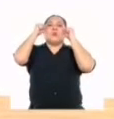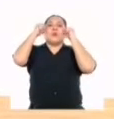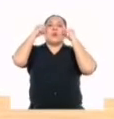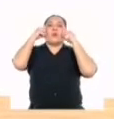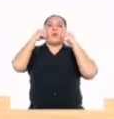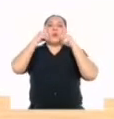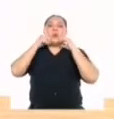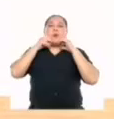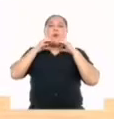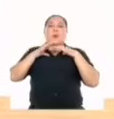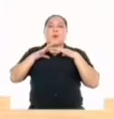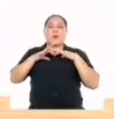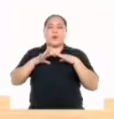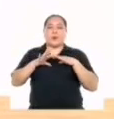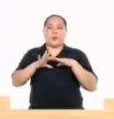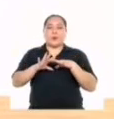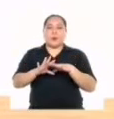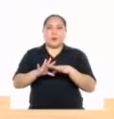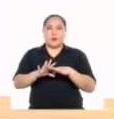Exhalamos.